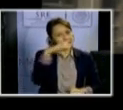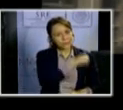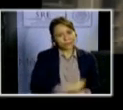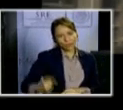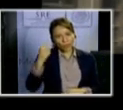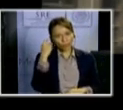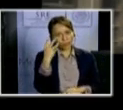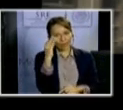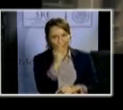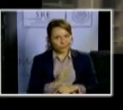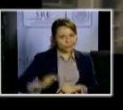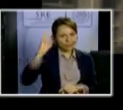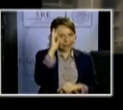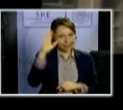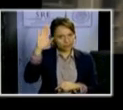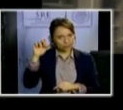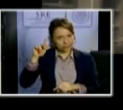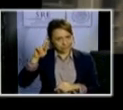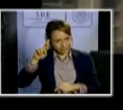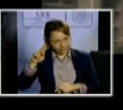parte de la gráfica,